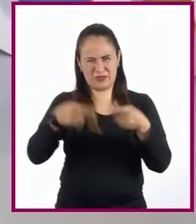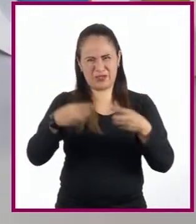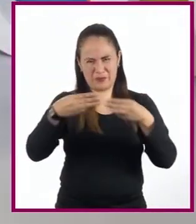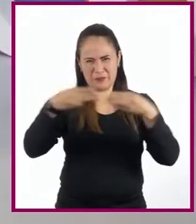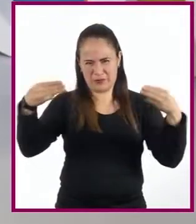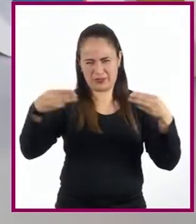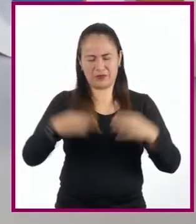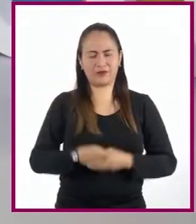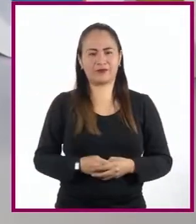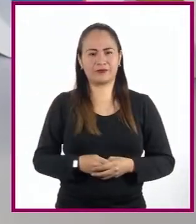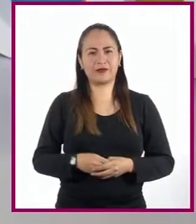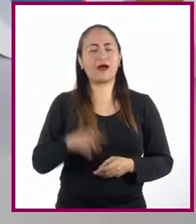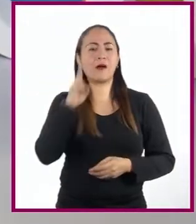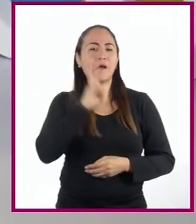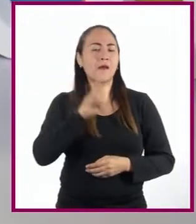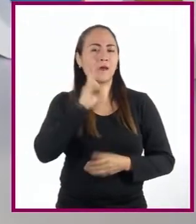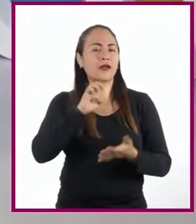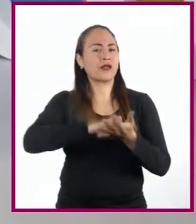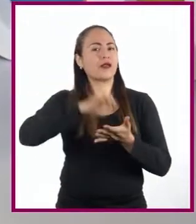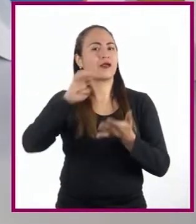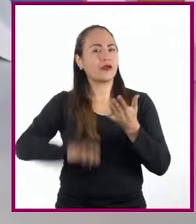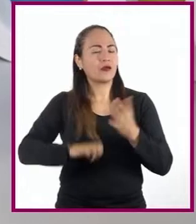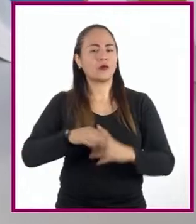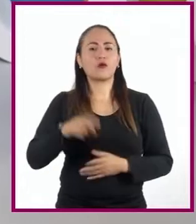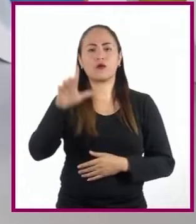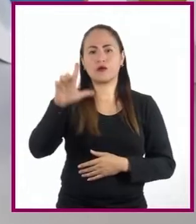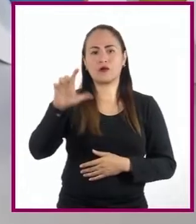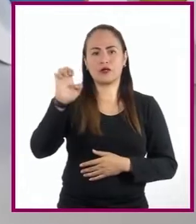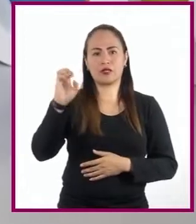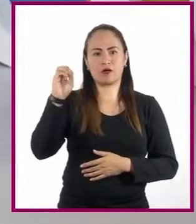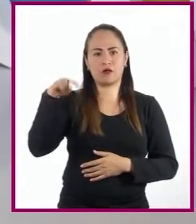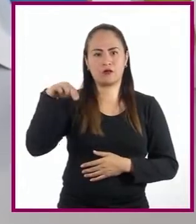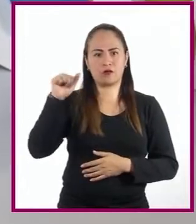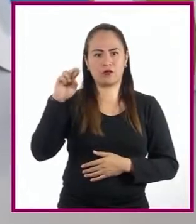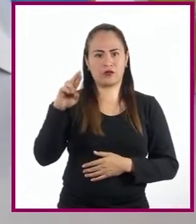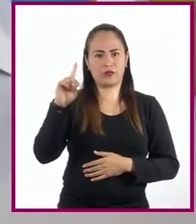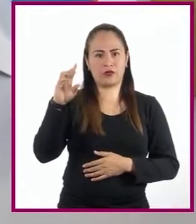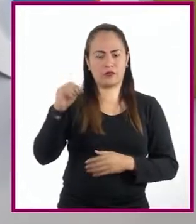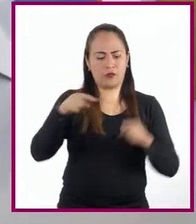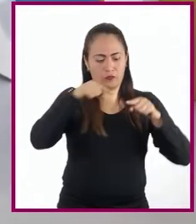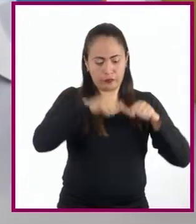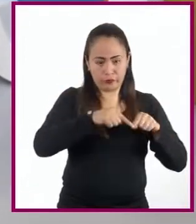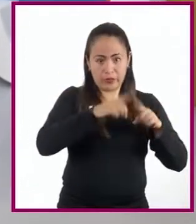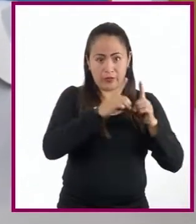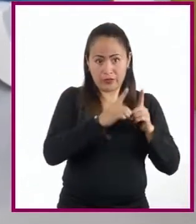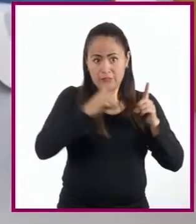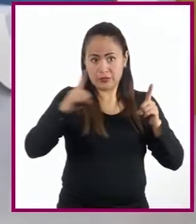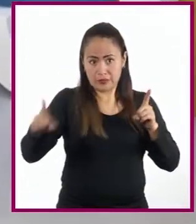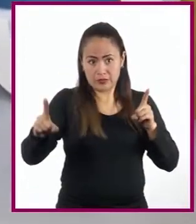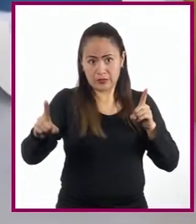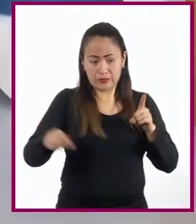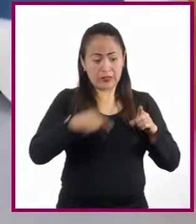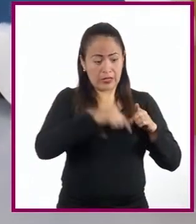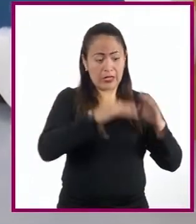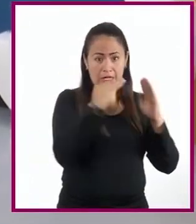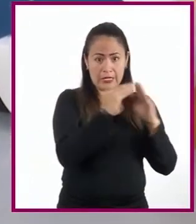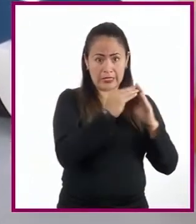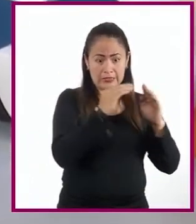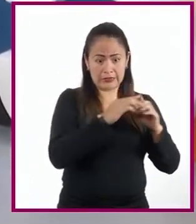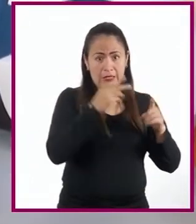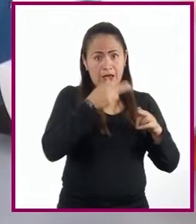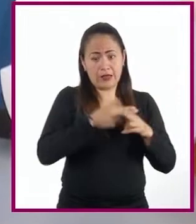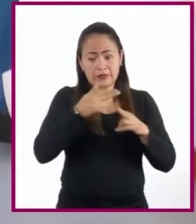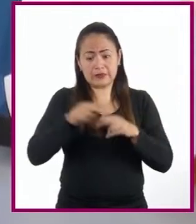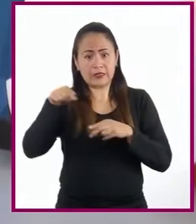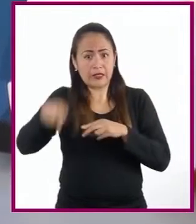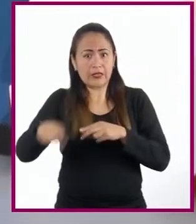con la siguiente situación-problema. A Leonardo, su maestro le pide medir la distancia que recorre de su casa a la escuela.